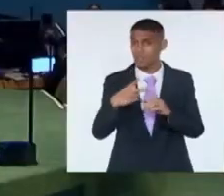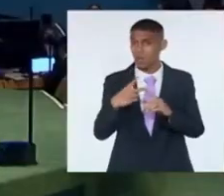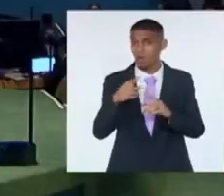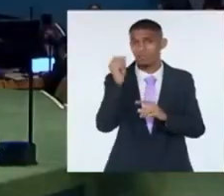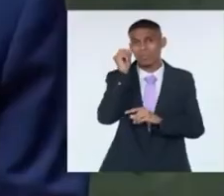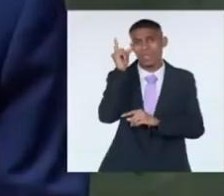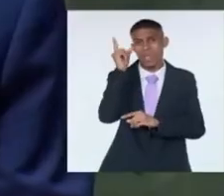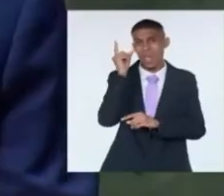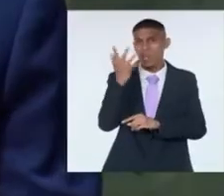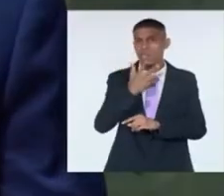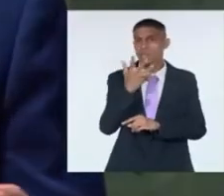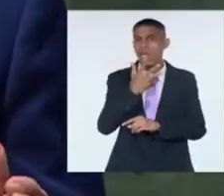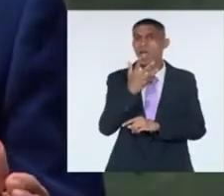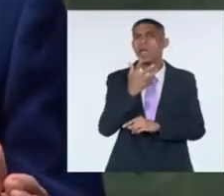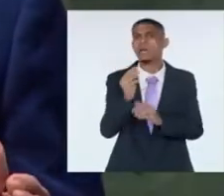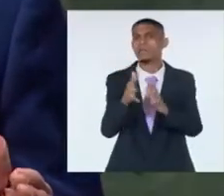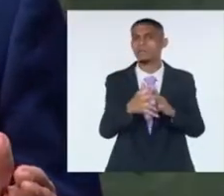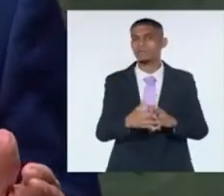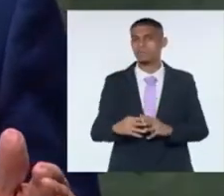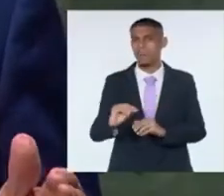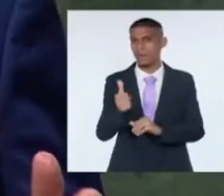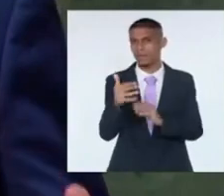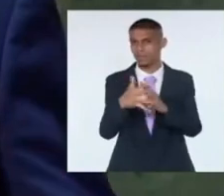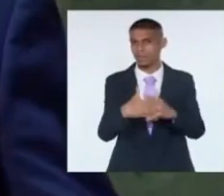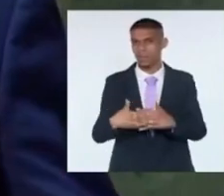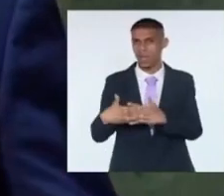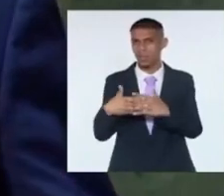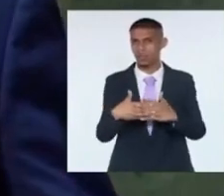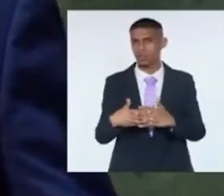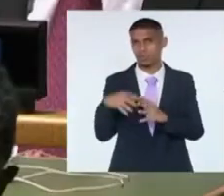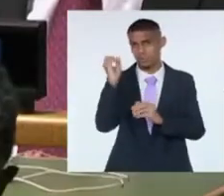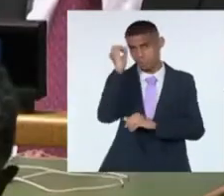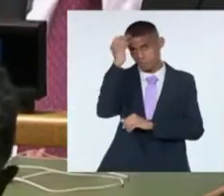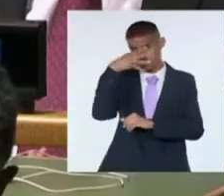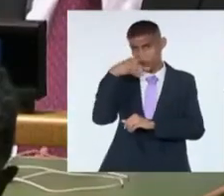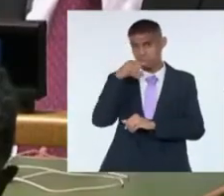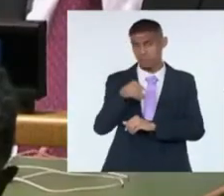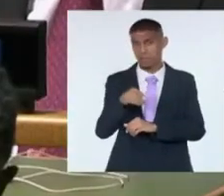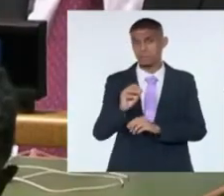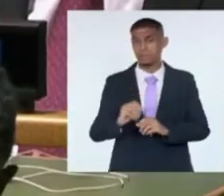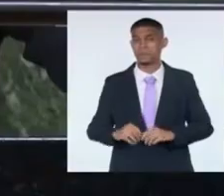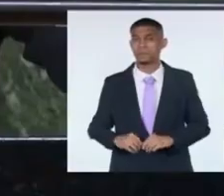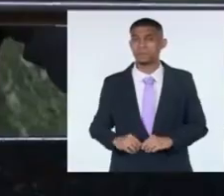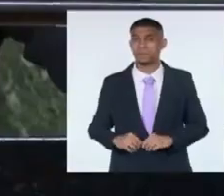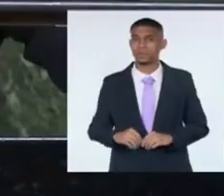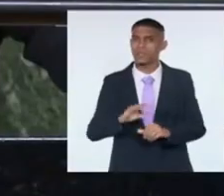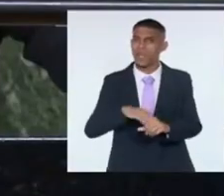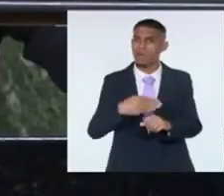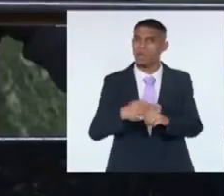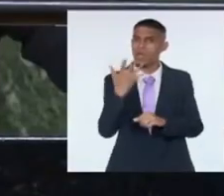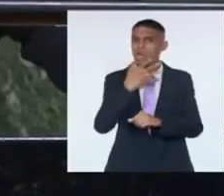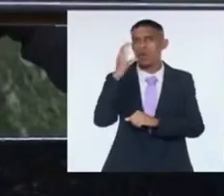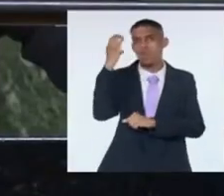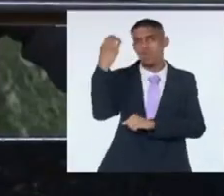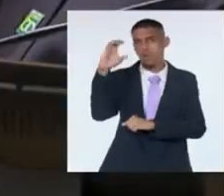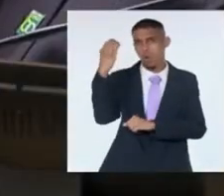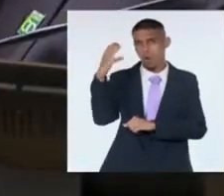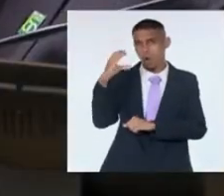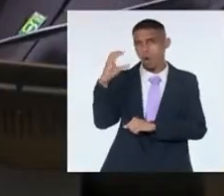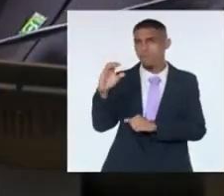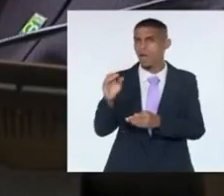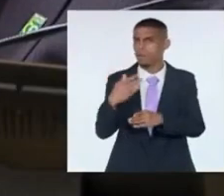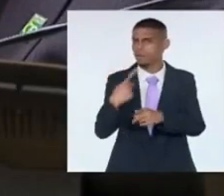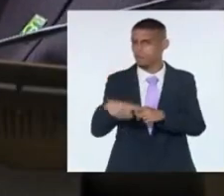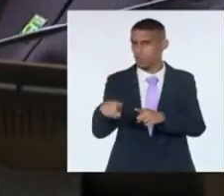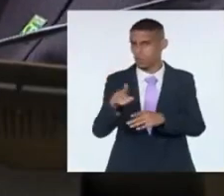fue el mandatario estadounidense Joe biden por su condición de jefe del Estado anfitrión luego lo hizo Colombia Jordania Polonia